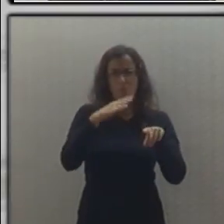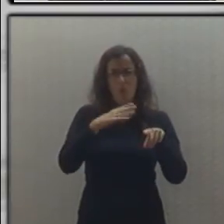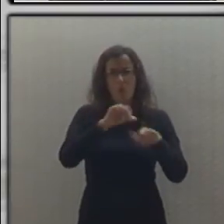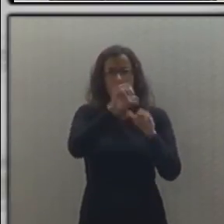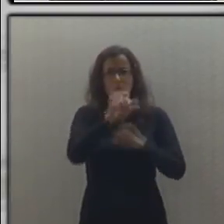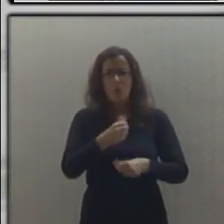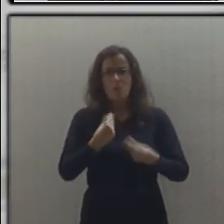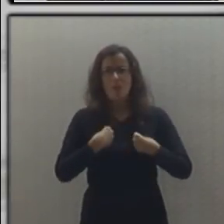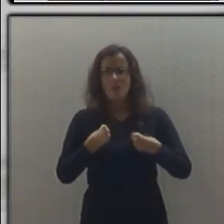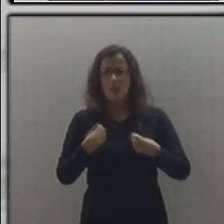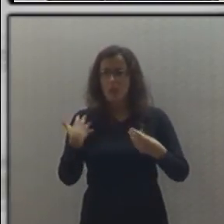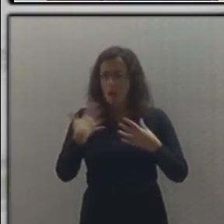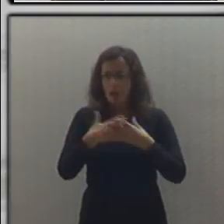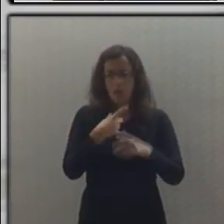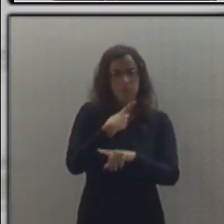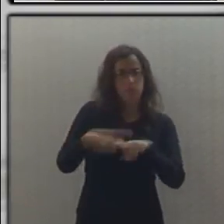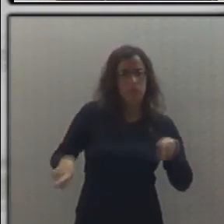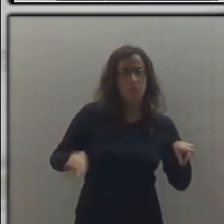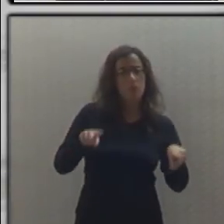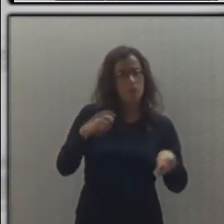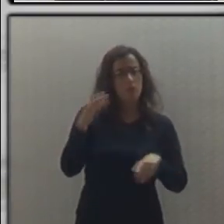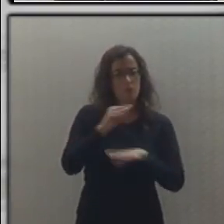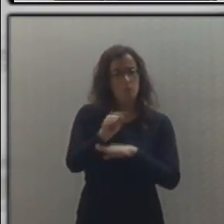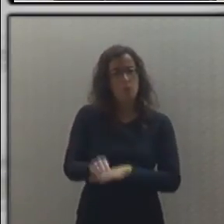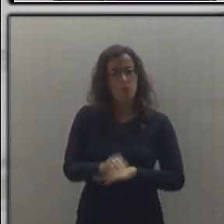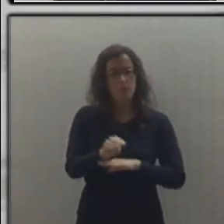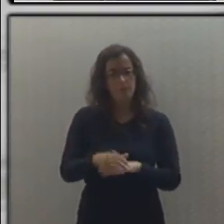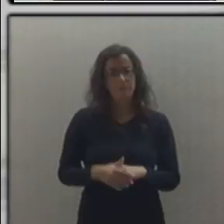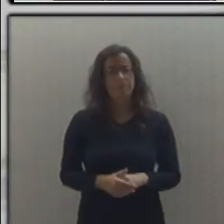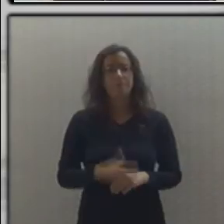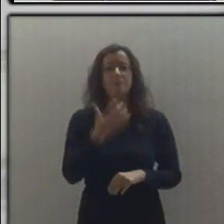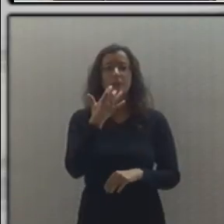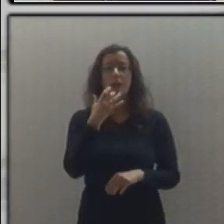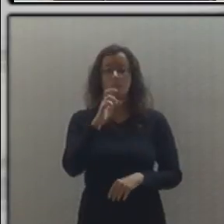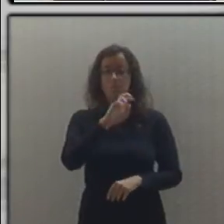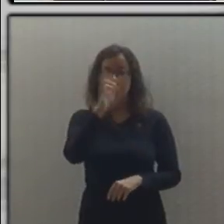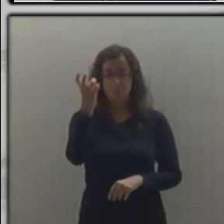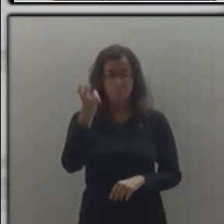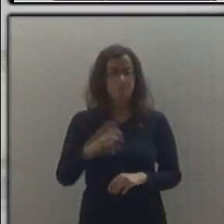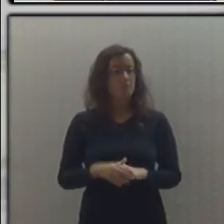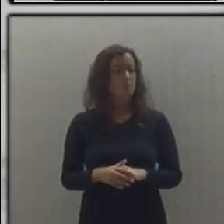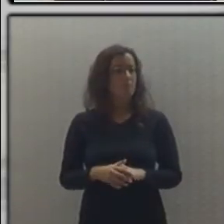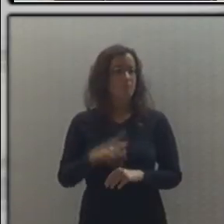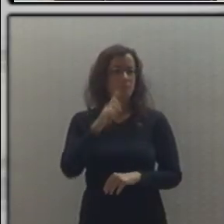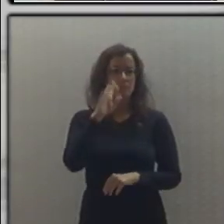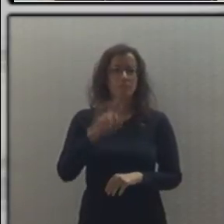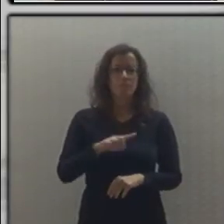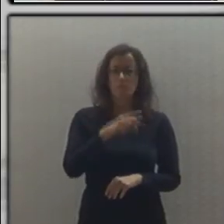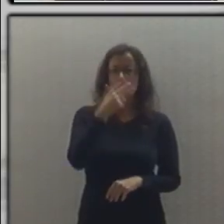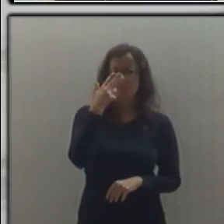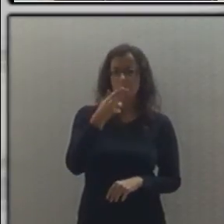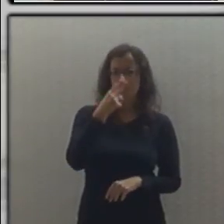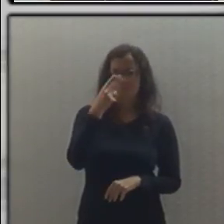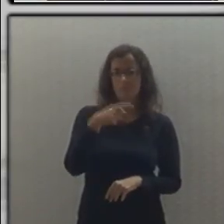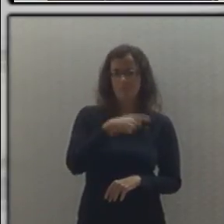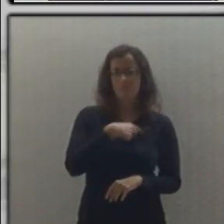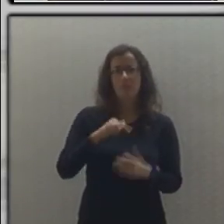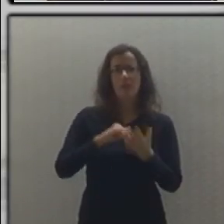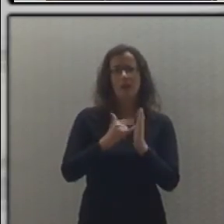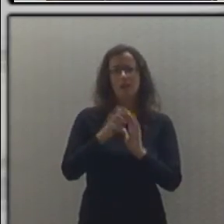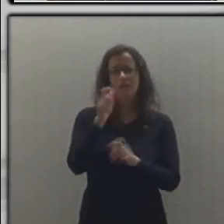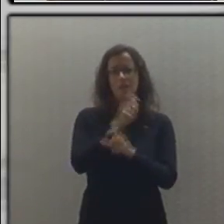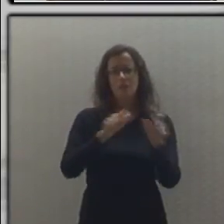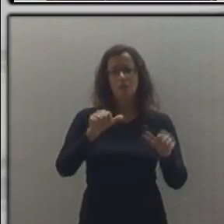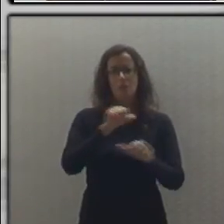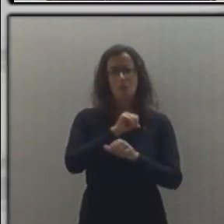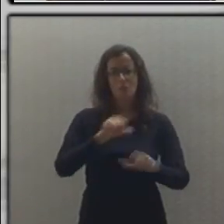modo de vida. Esto hay que cuidarlo. Como ejemplo traigo este, es un ejemplo a mí me parece bastante interesante, son unos arquitectos